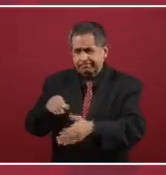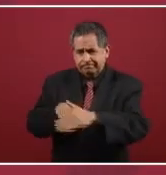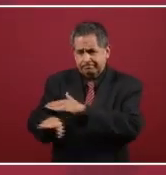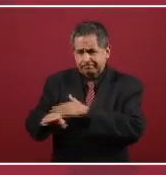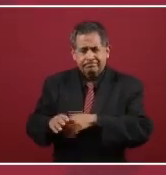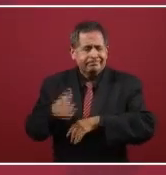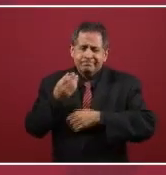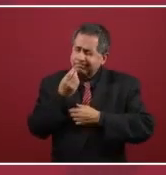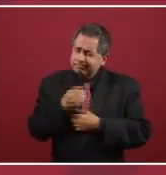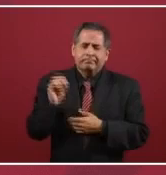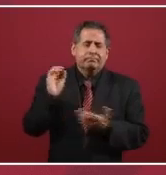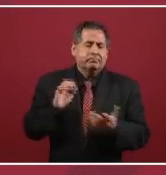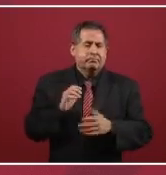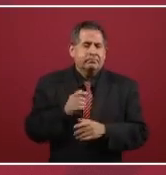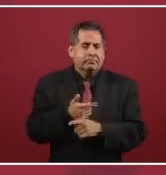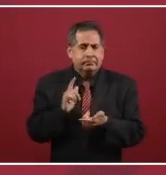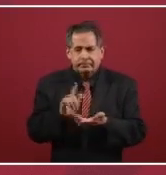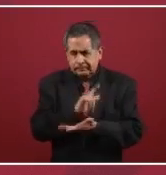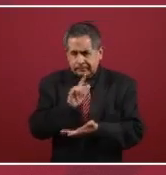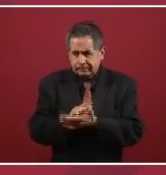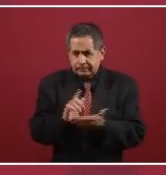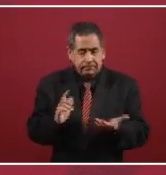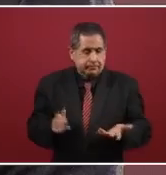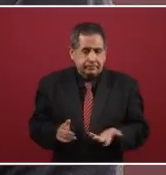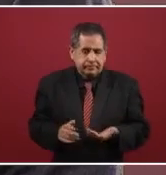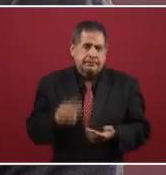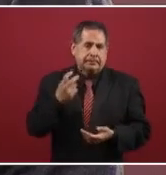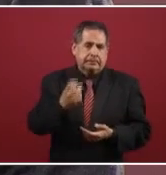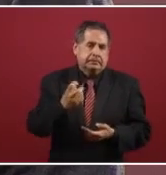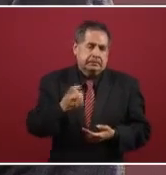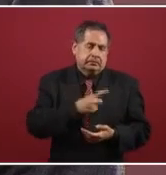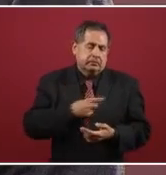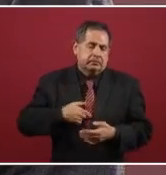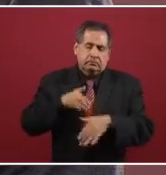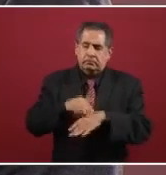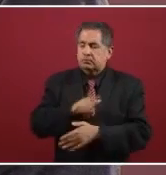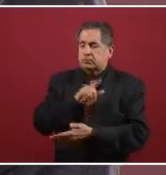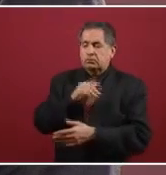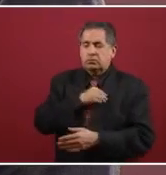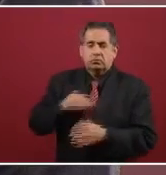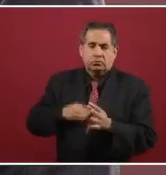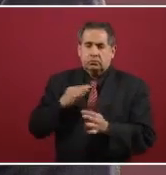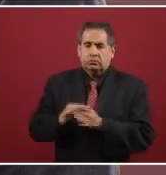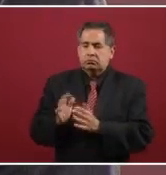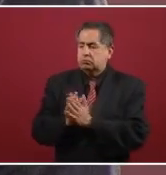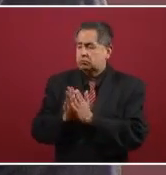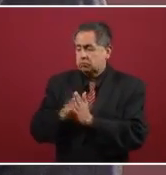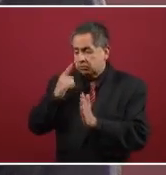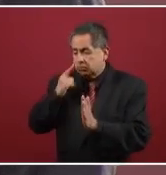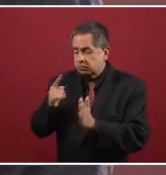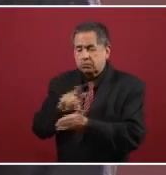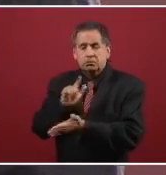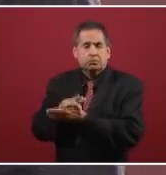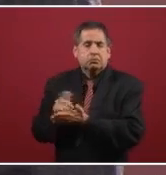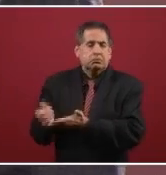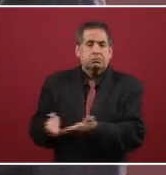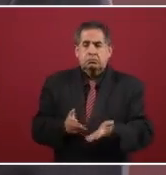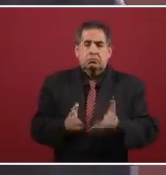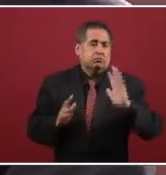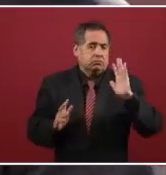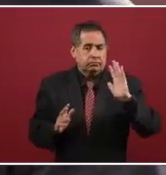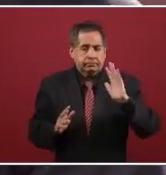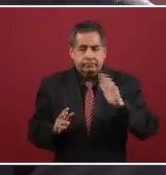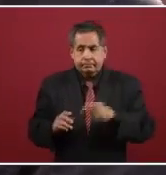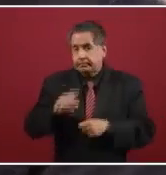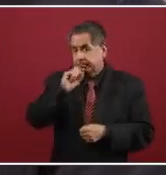nuestras leyes y eso es lo que estamos haciendo, nada más. Es un asunto legal y al